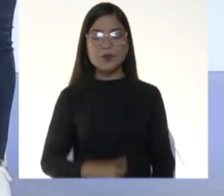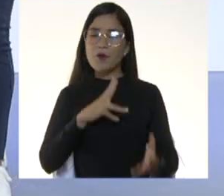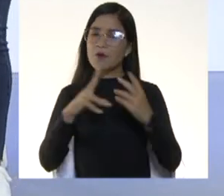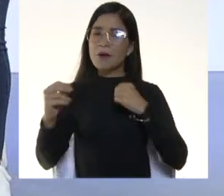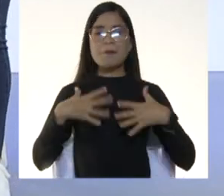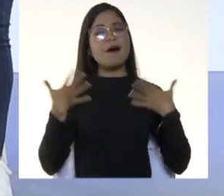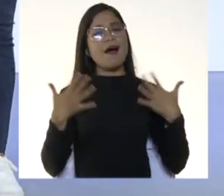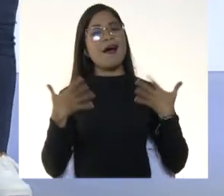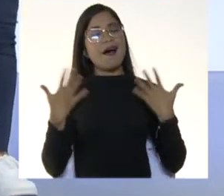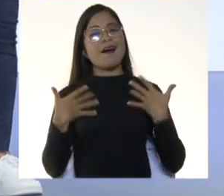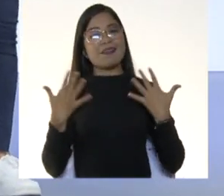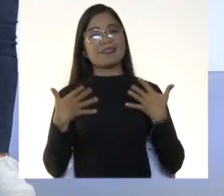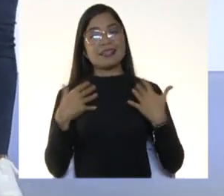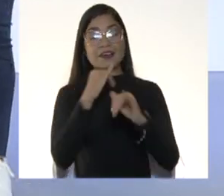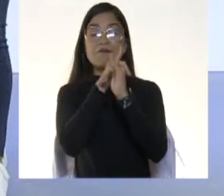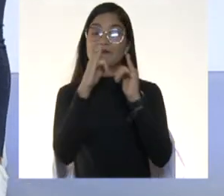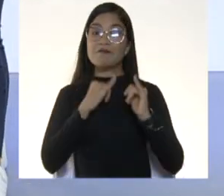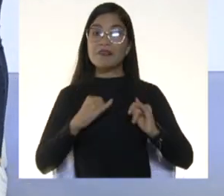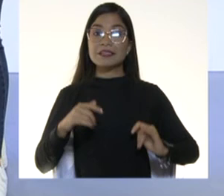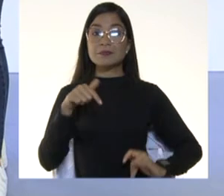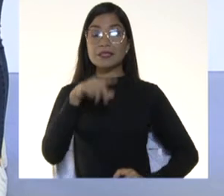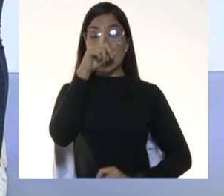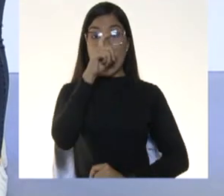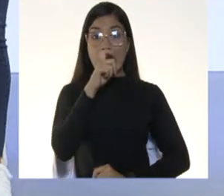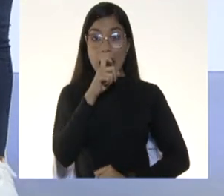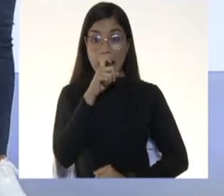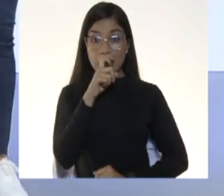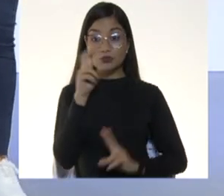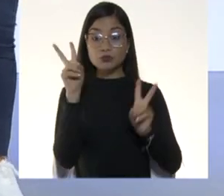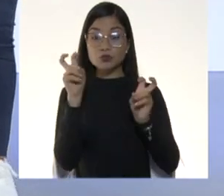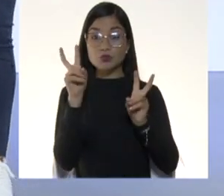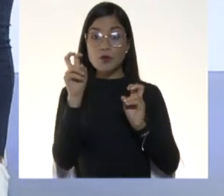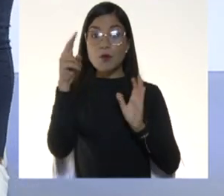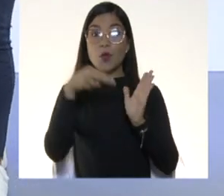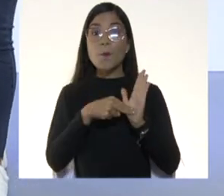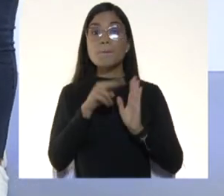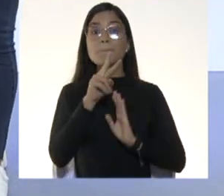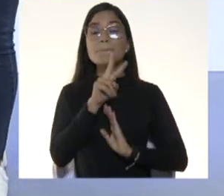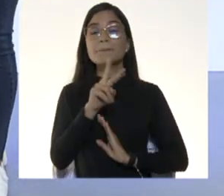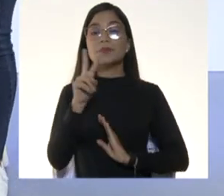mucho entusiasmo, con mucha felicidad, porque este año escolar promete